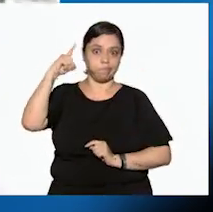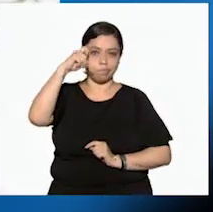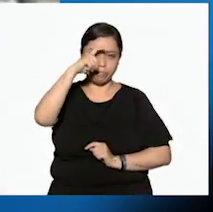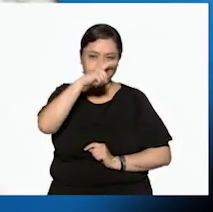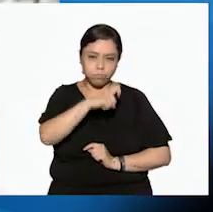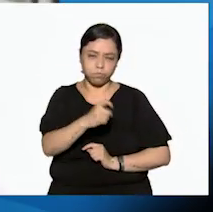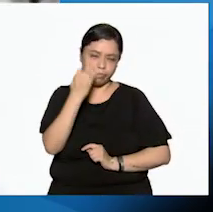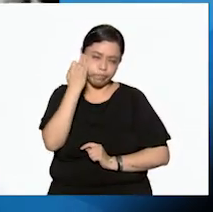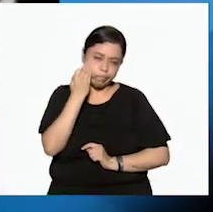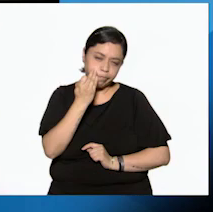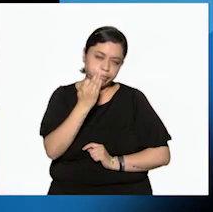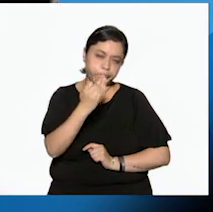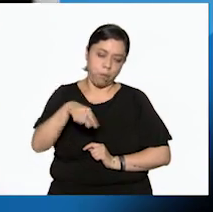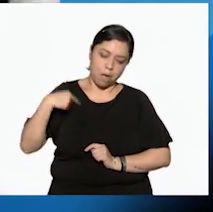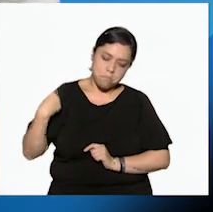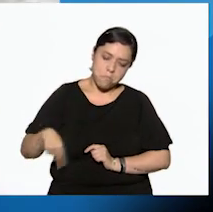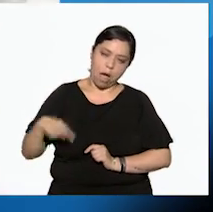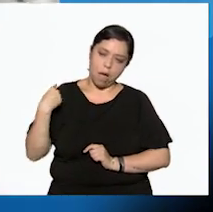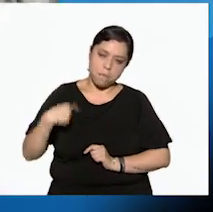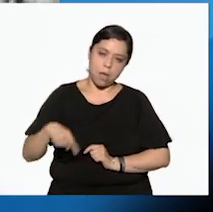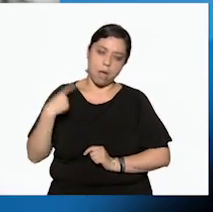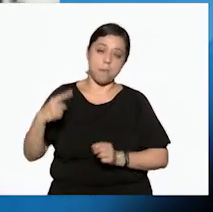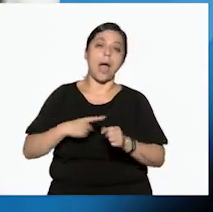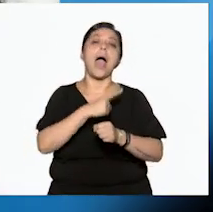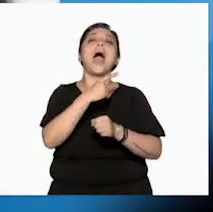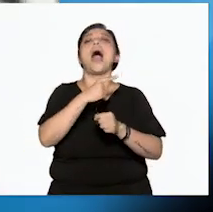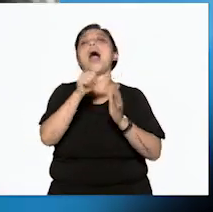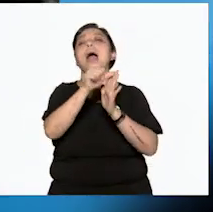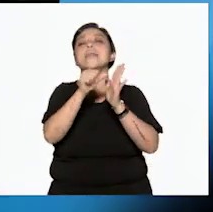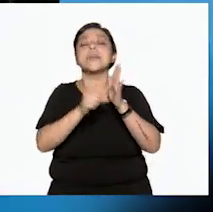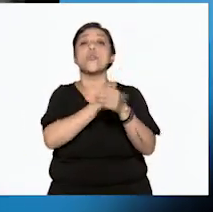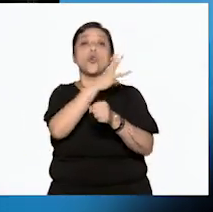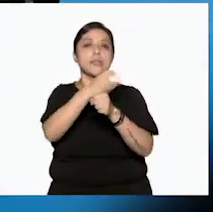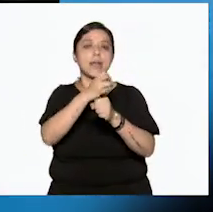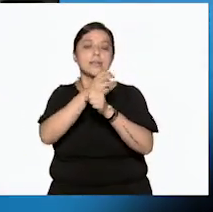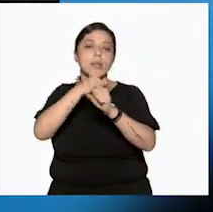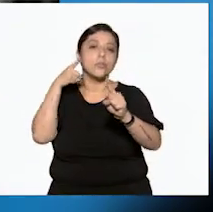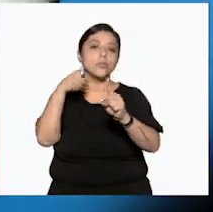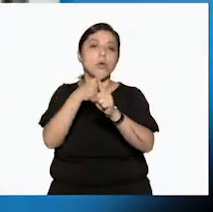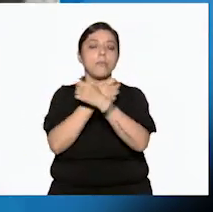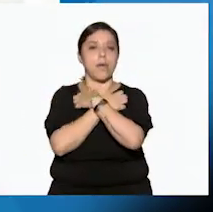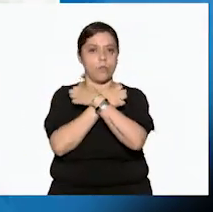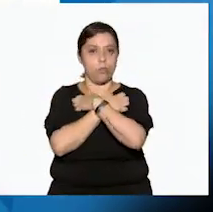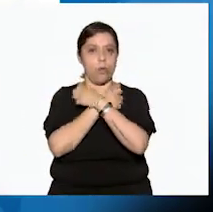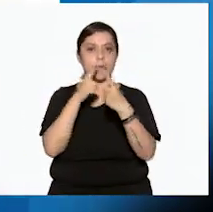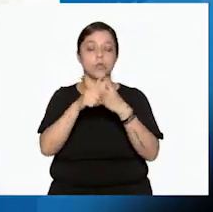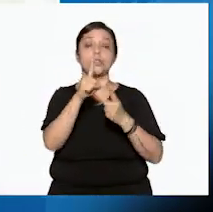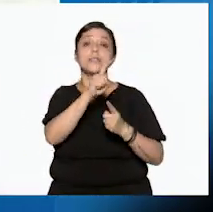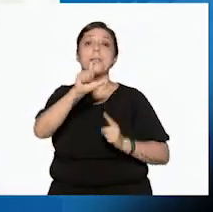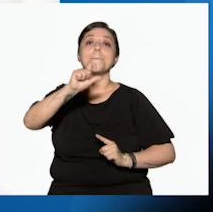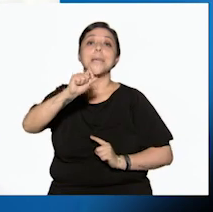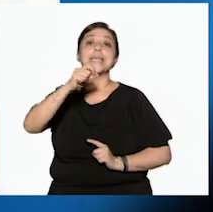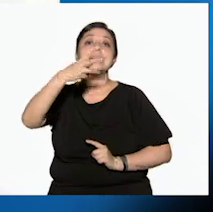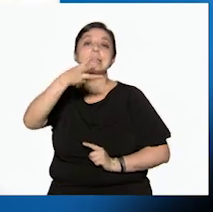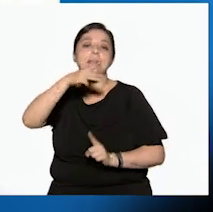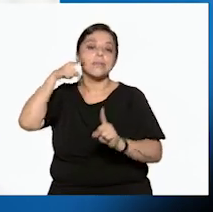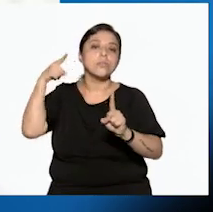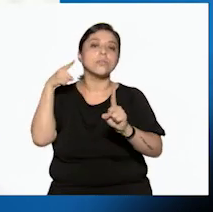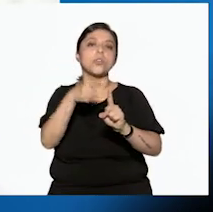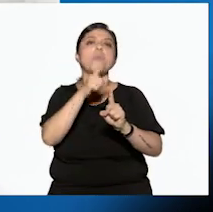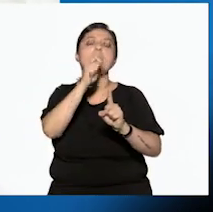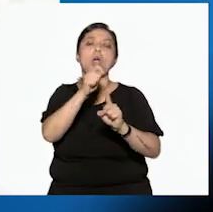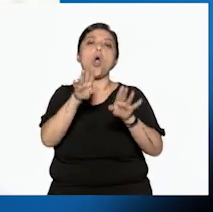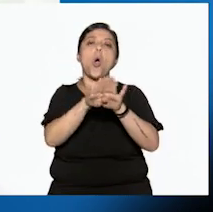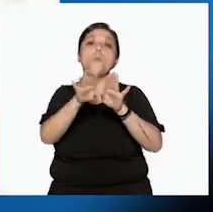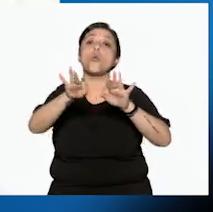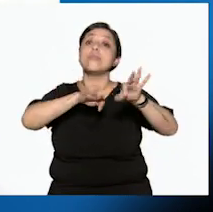más discutidos se encontraban el tercero, que reglamenta la educación, el 123, que trata de las relaciones